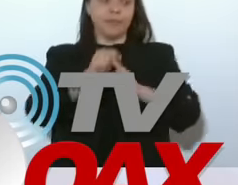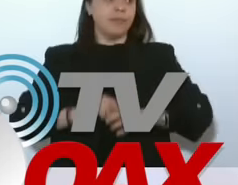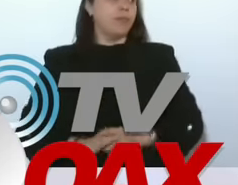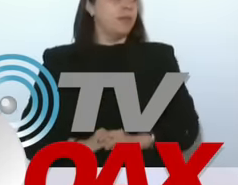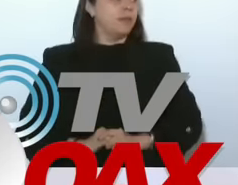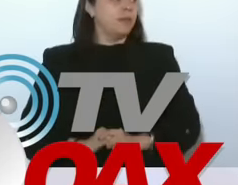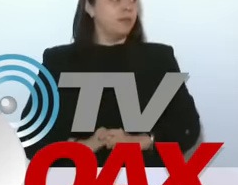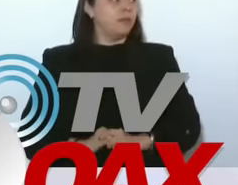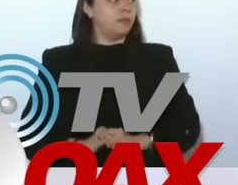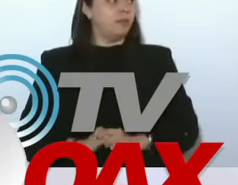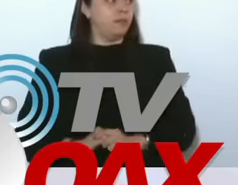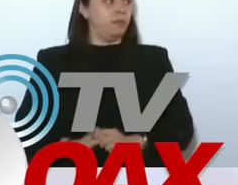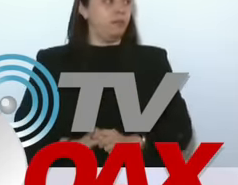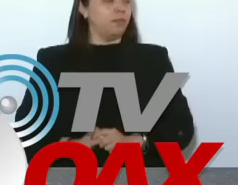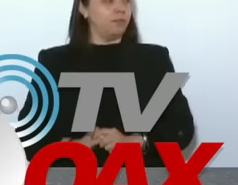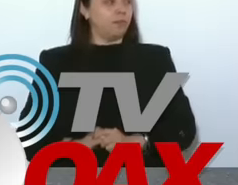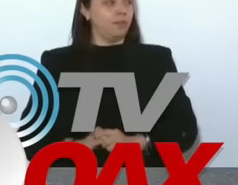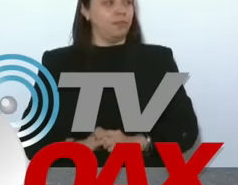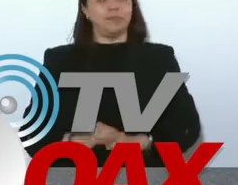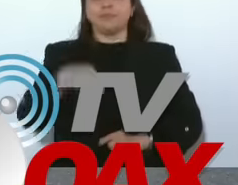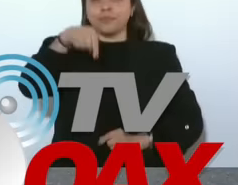farmacia grande, grande,